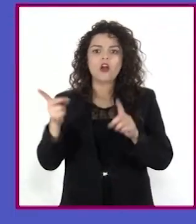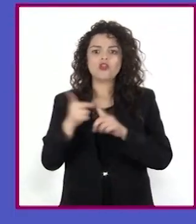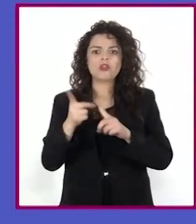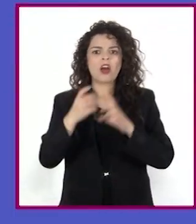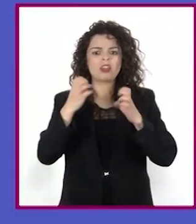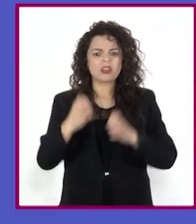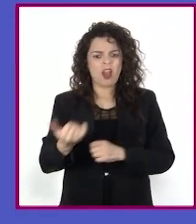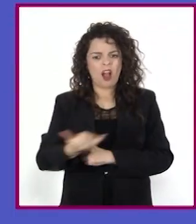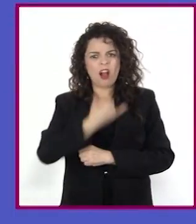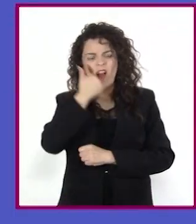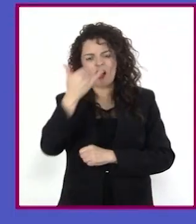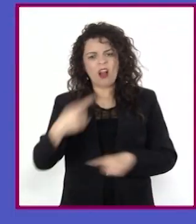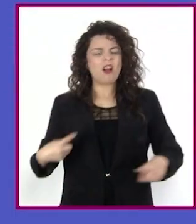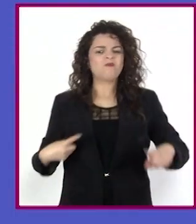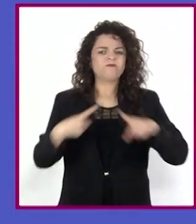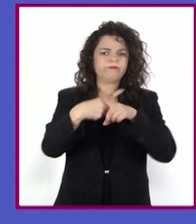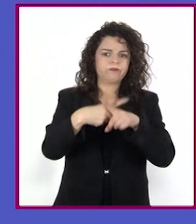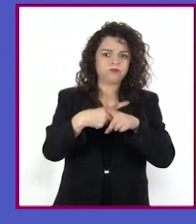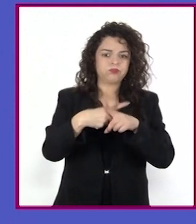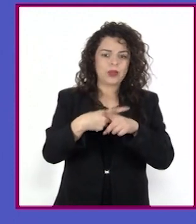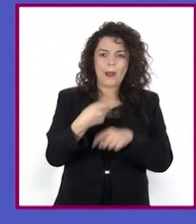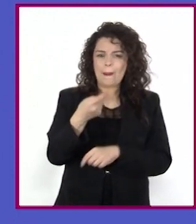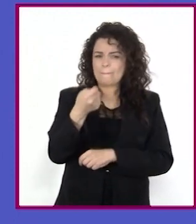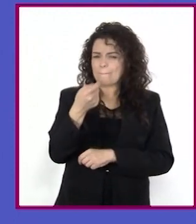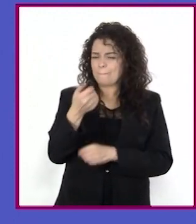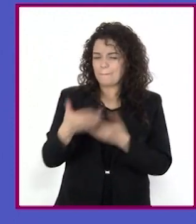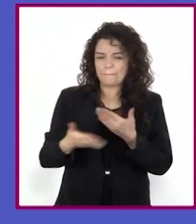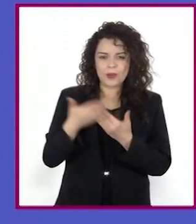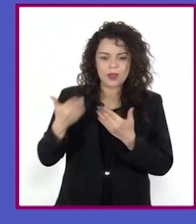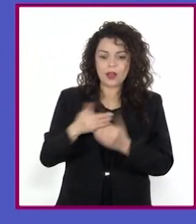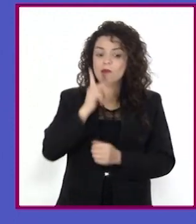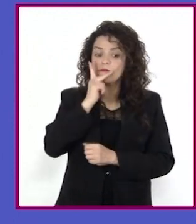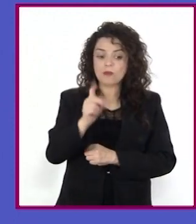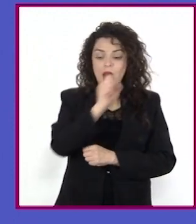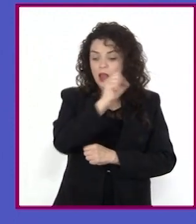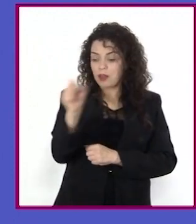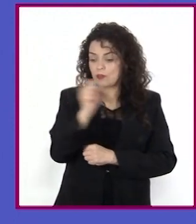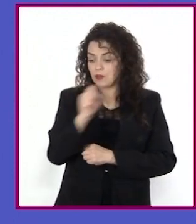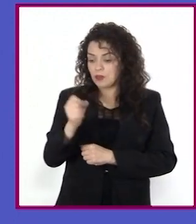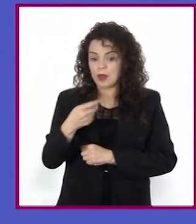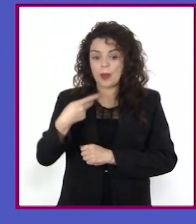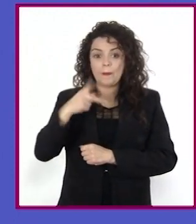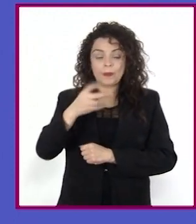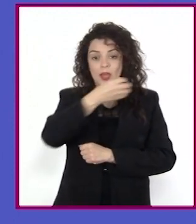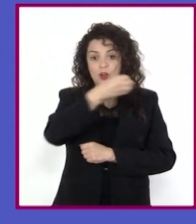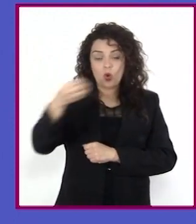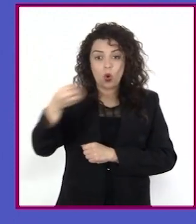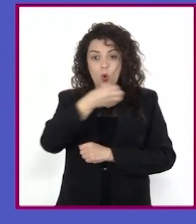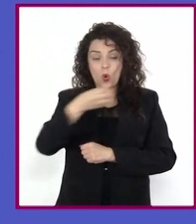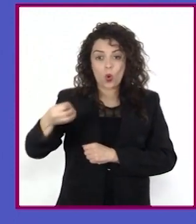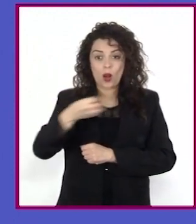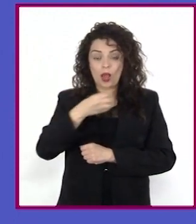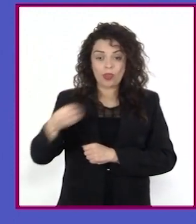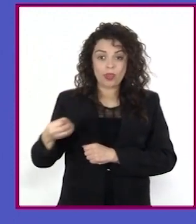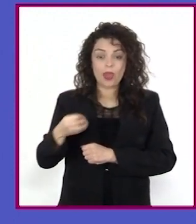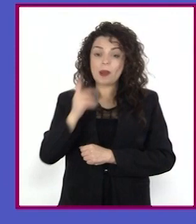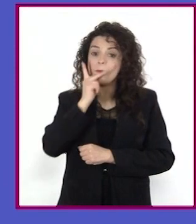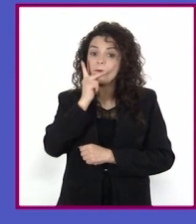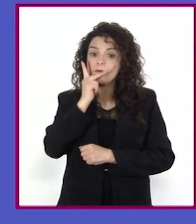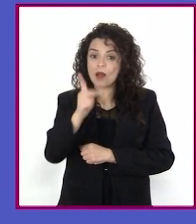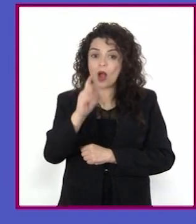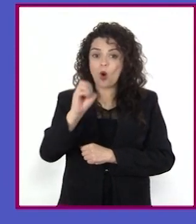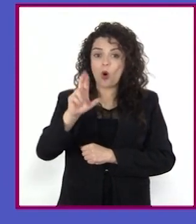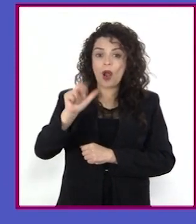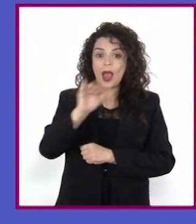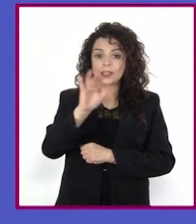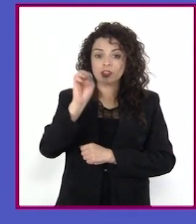incoherencia. Aunque fueron pocas las palabras que subrayamos, las alteraciones en el orden de las oraciones y la presentación